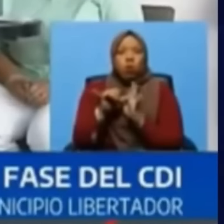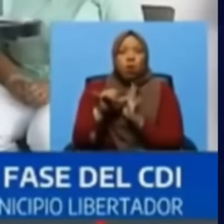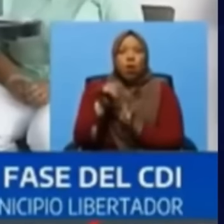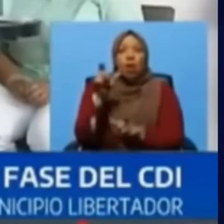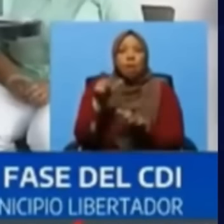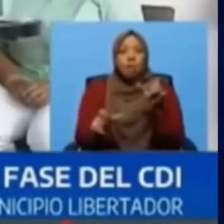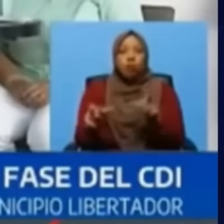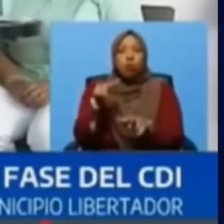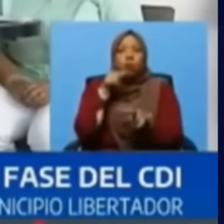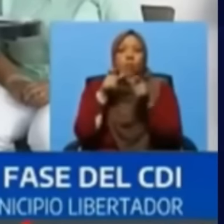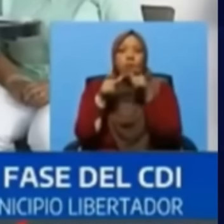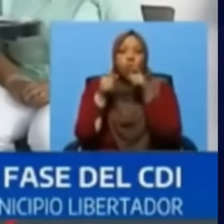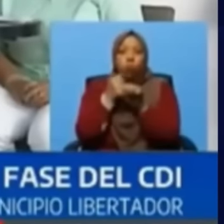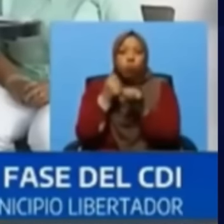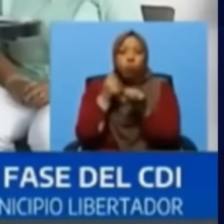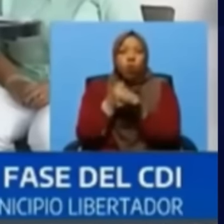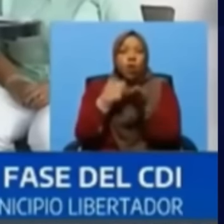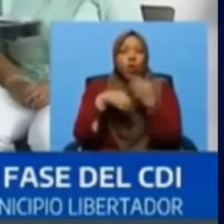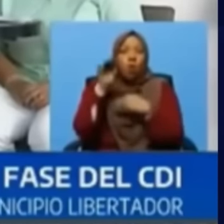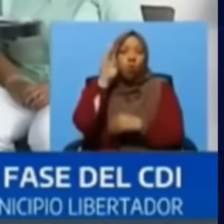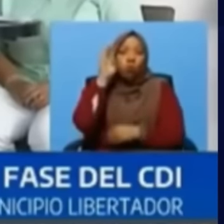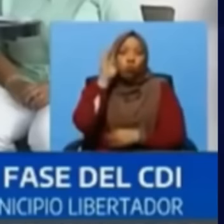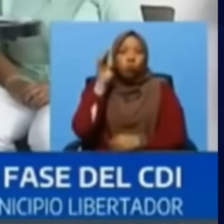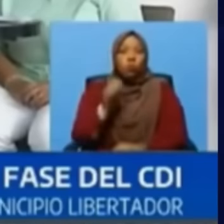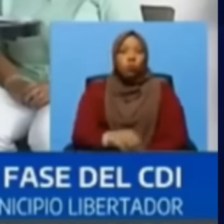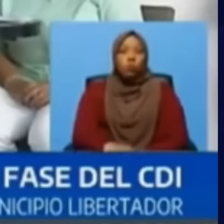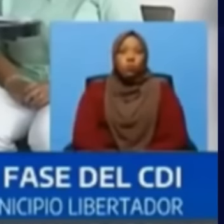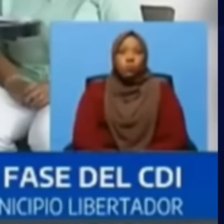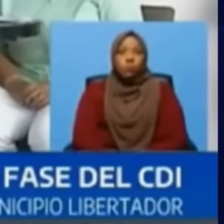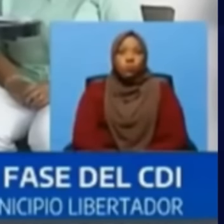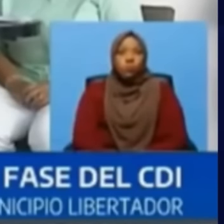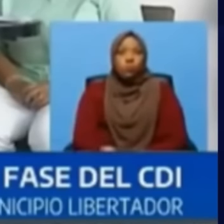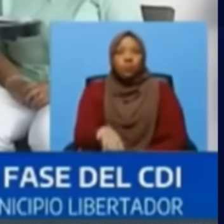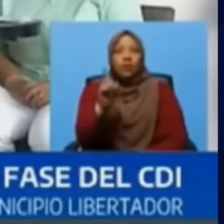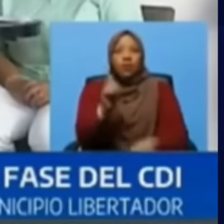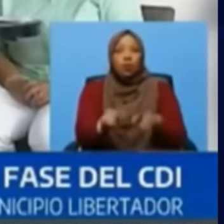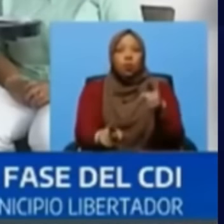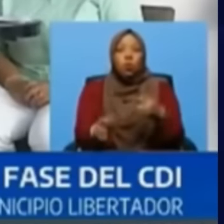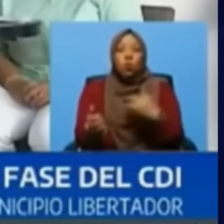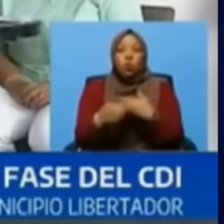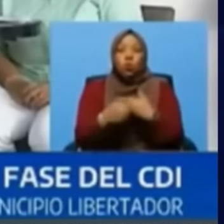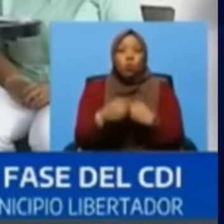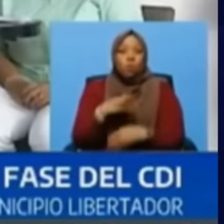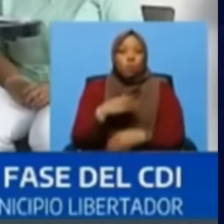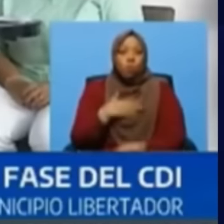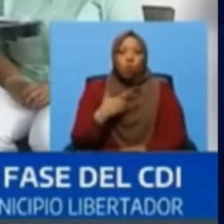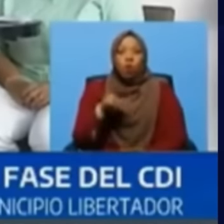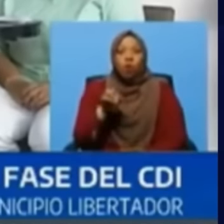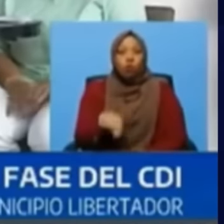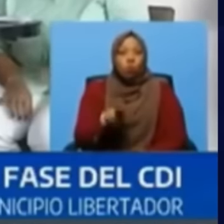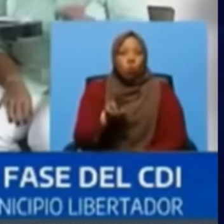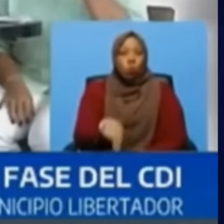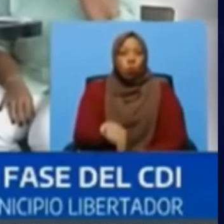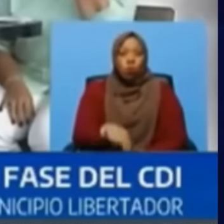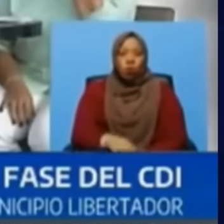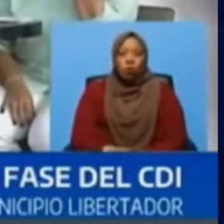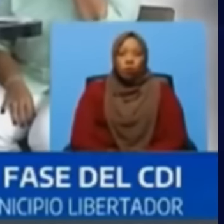vecina y para adante Porque esa gente Mira no ha podido ni